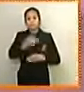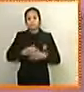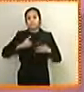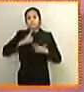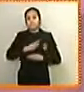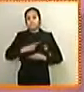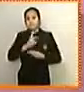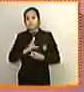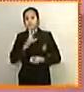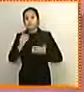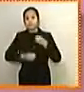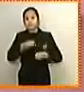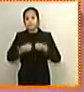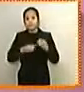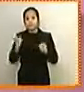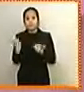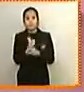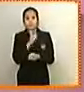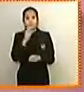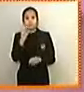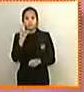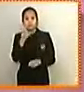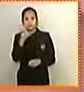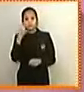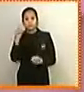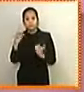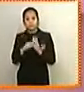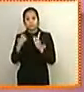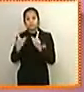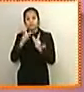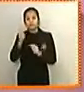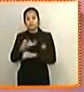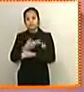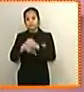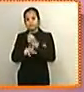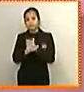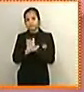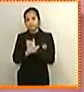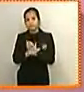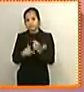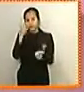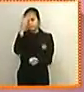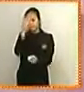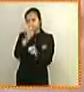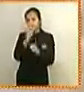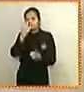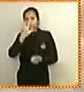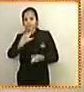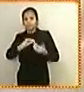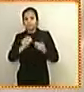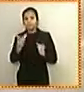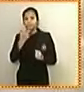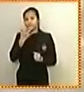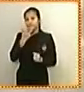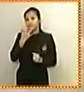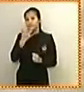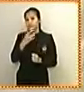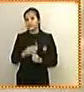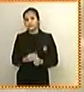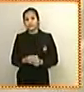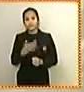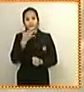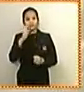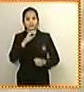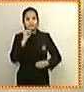ganando fácilmente hasta 100.000 lempiras con Pega 3. Con tan solo acertar los tres números fortunados, conoceremos el primer